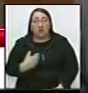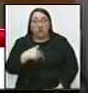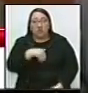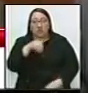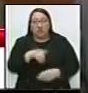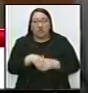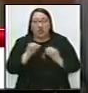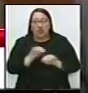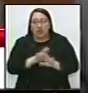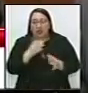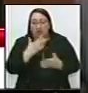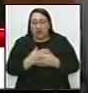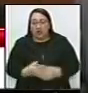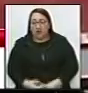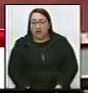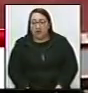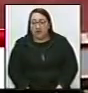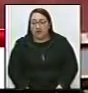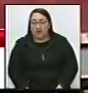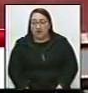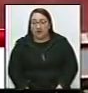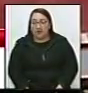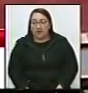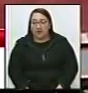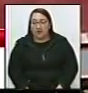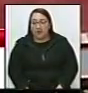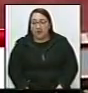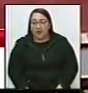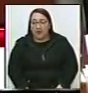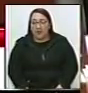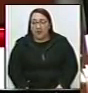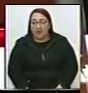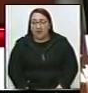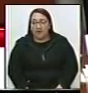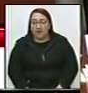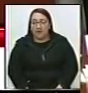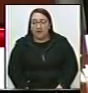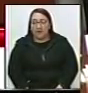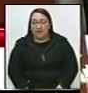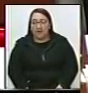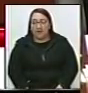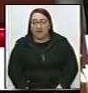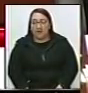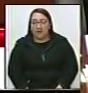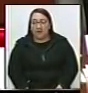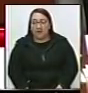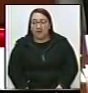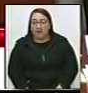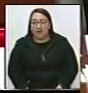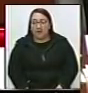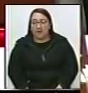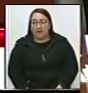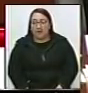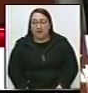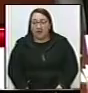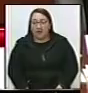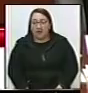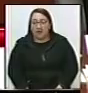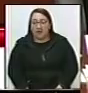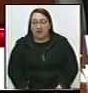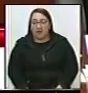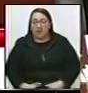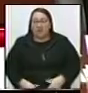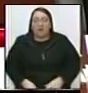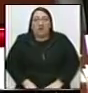de esa manera plasmado. Gracias. Muchas gracias, congresista Mulder. Tiene la palabra la congresista Aramayo, hasta por 10 minutos. Quiero hacer